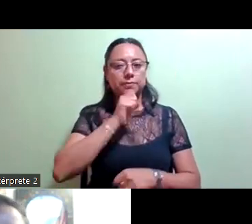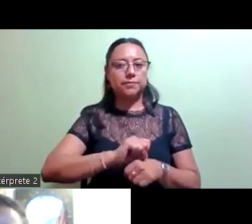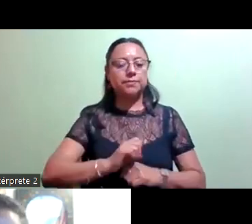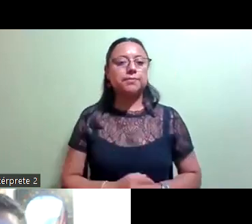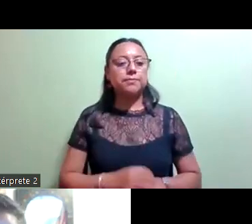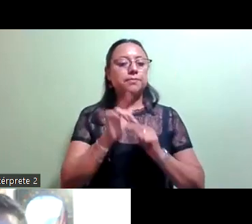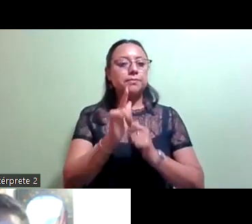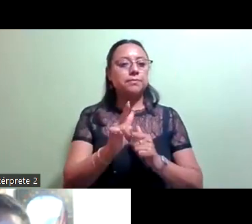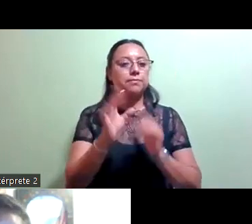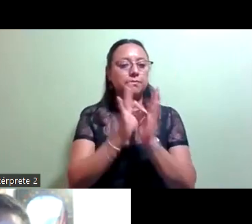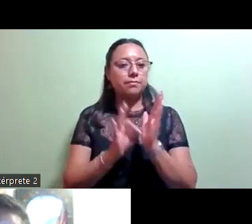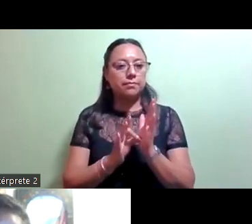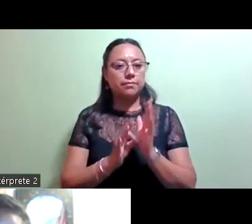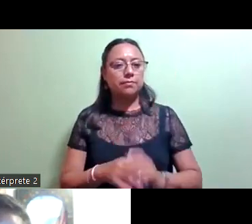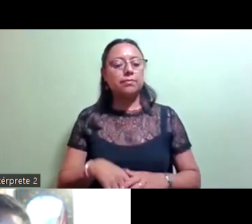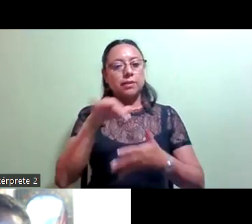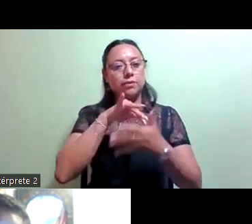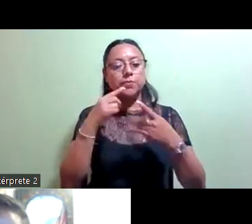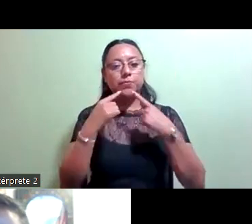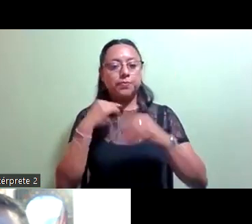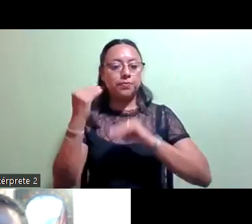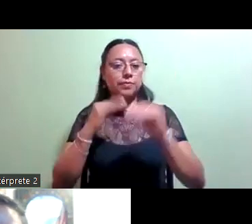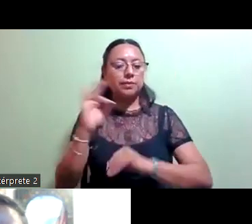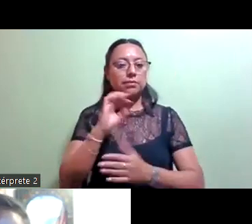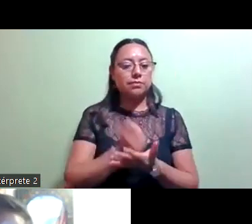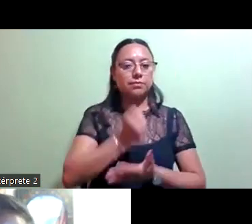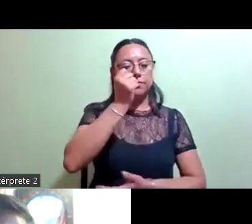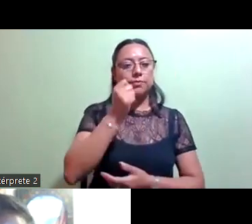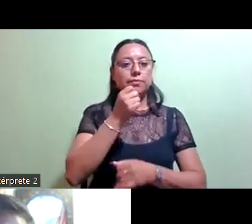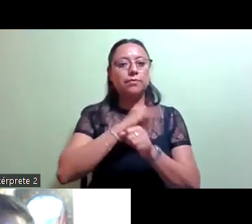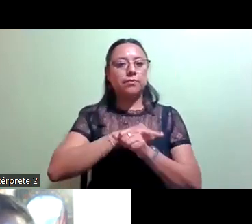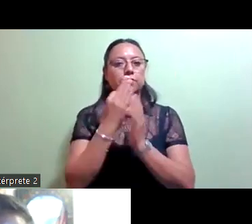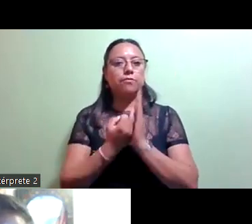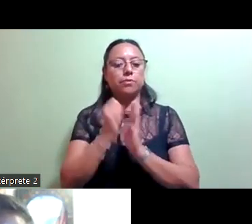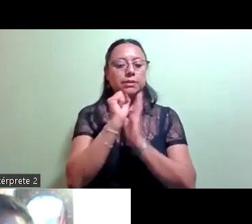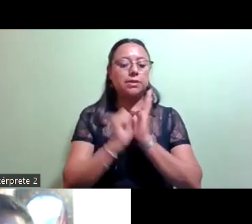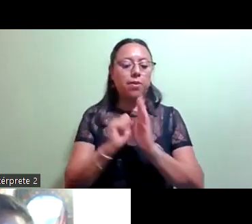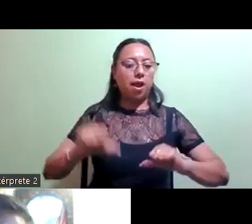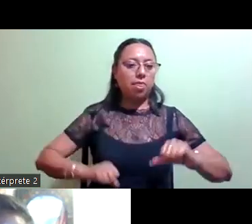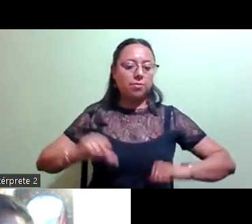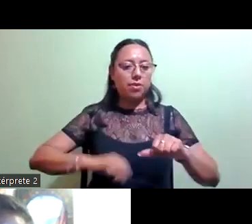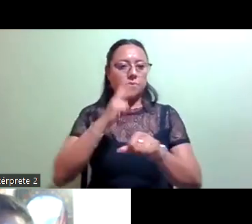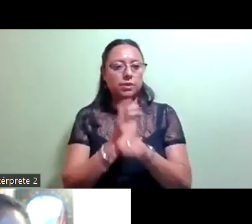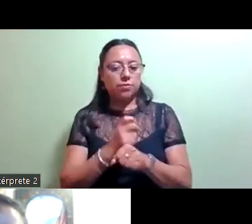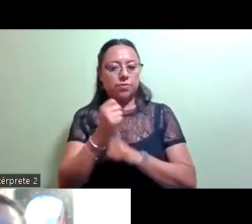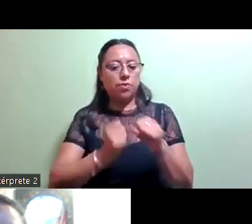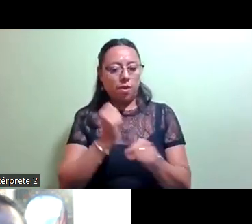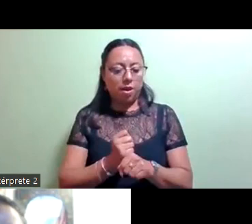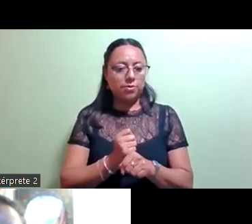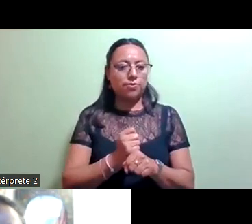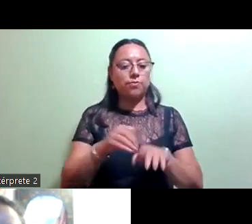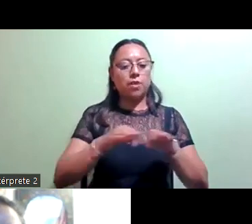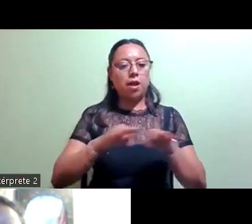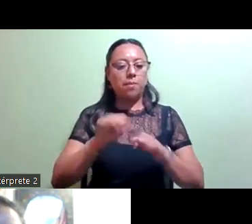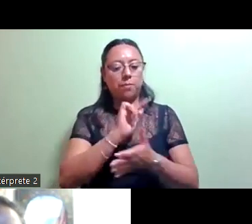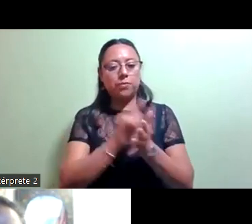El siguiente punto del orden del día es la lectura, discusión y en su caso aprobación del informe semestral de actividades del segundo año del ejercicio legislativo